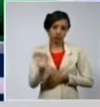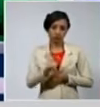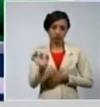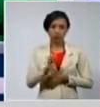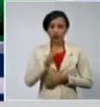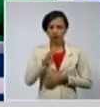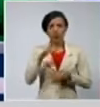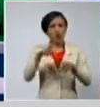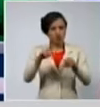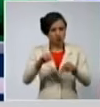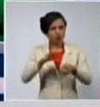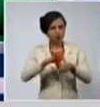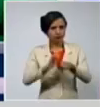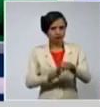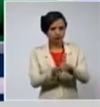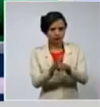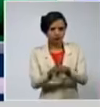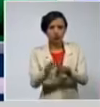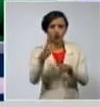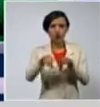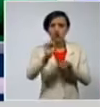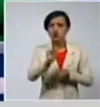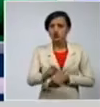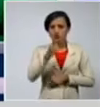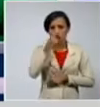Sudáfrica, Brasil, Gran Bretaña,